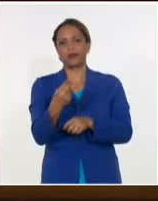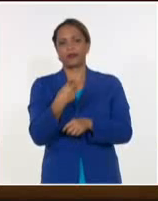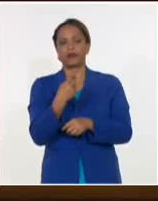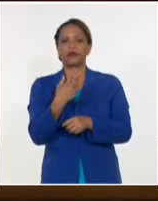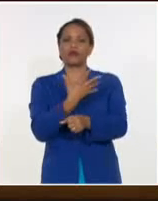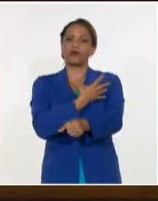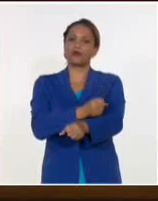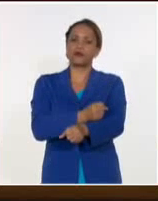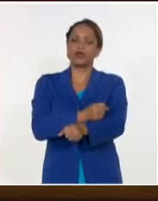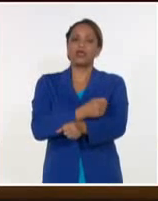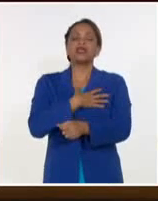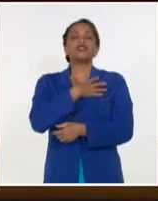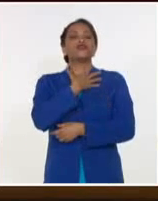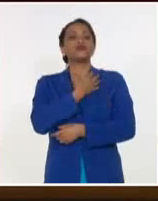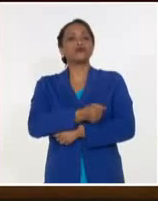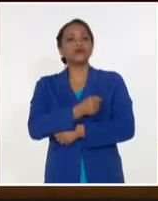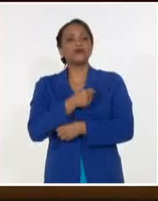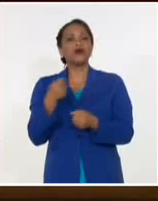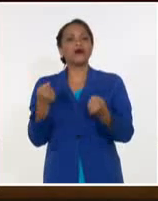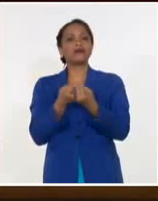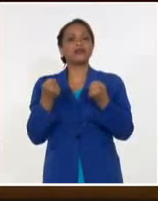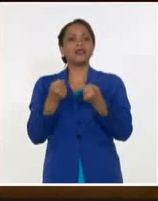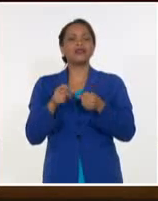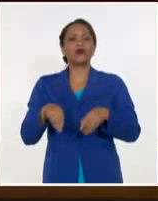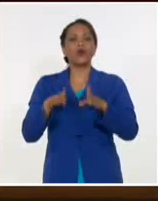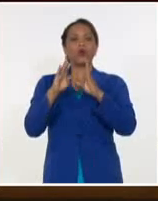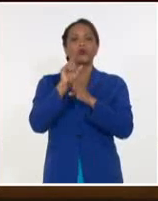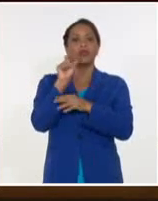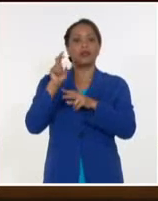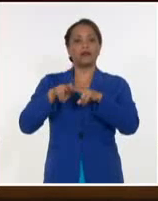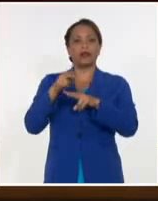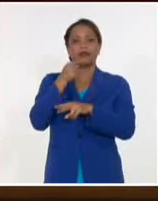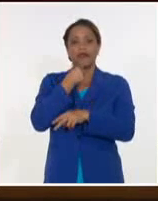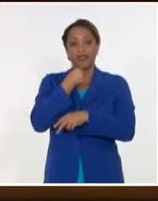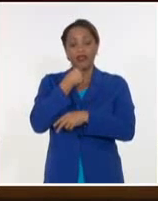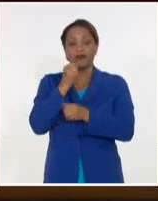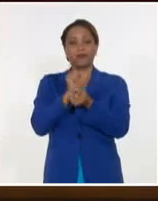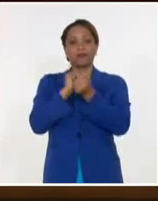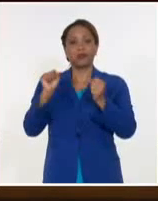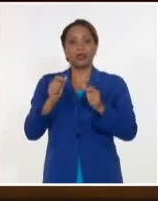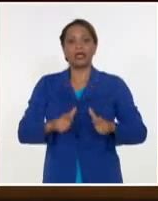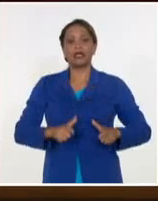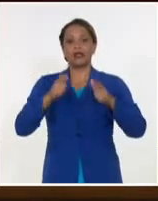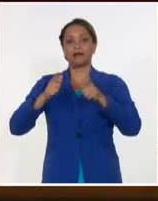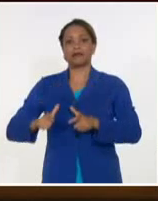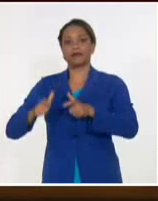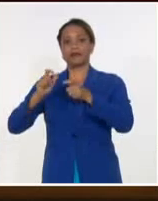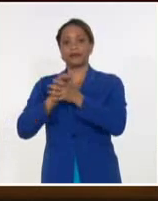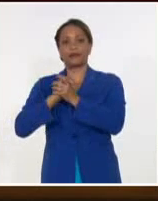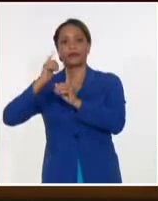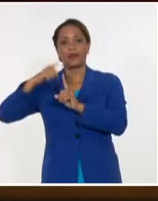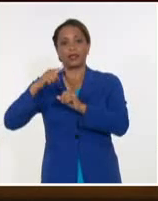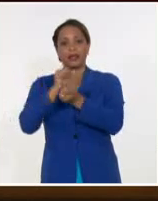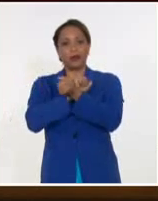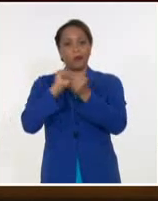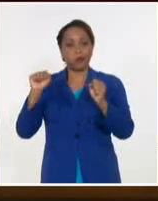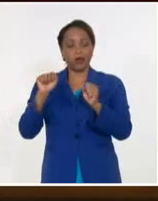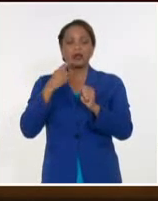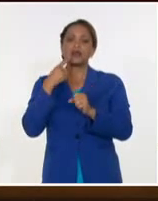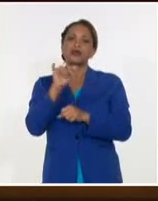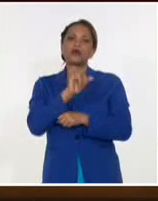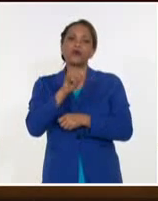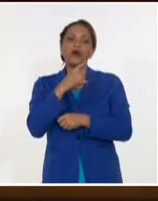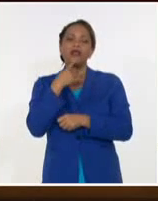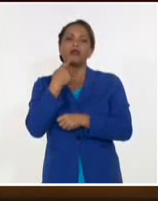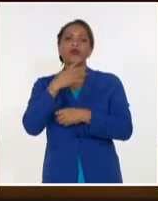cuando sufrimos los lamentables accidentes en el Hotel Saratoga, en la base de supertanqueros de Matanza y ante los daños provocados por el azote